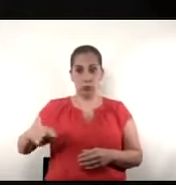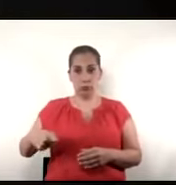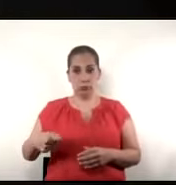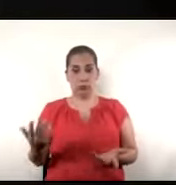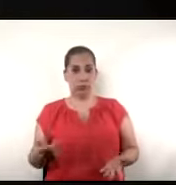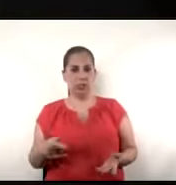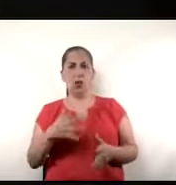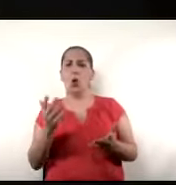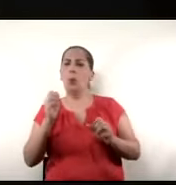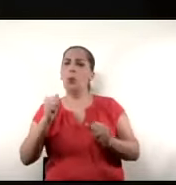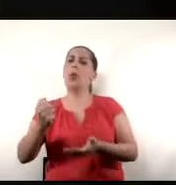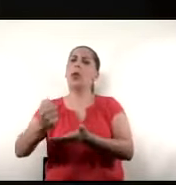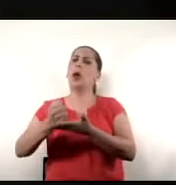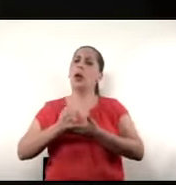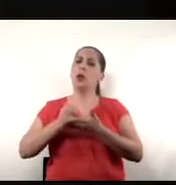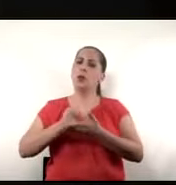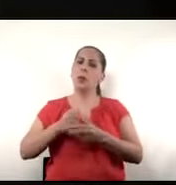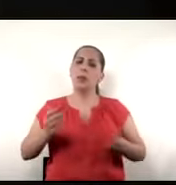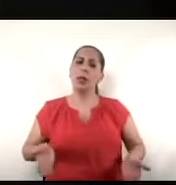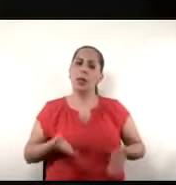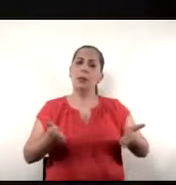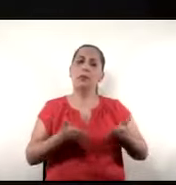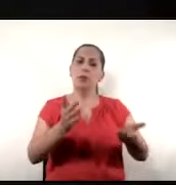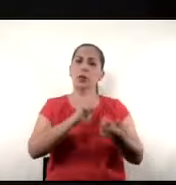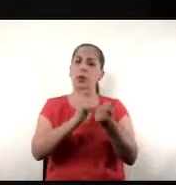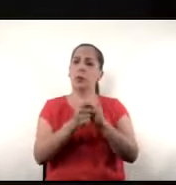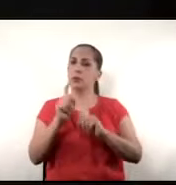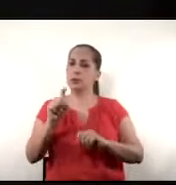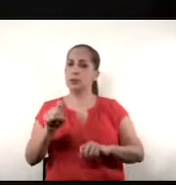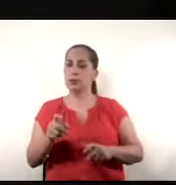respaldo necesario para impulsar los cambios que se requieren?